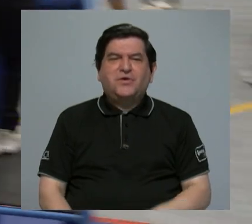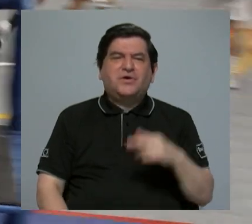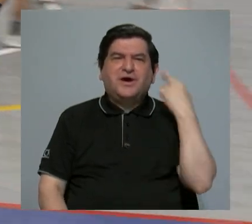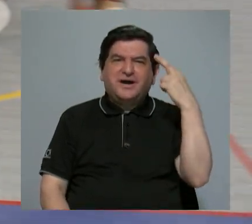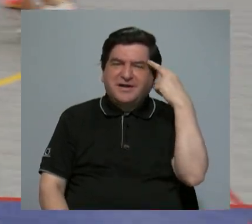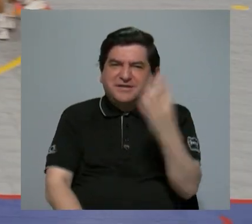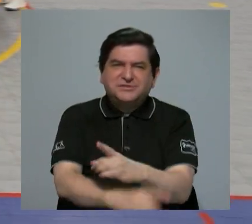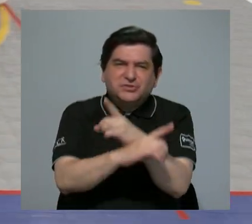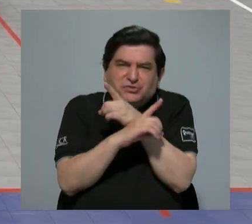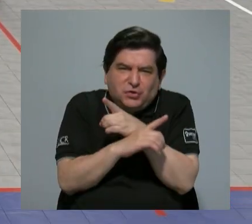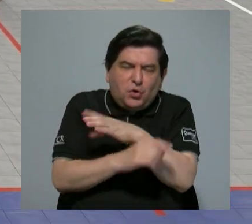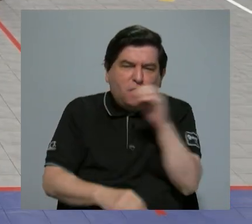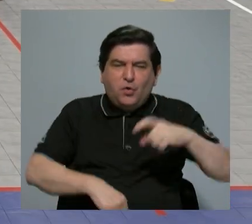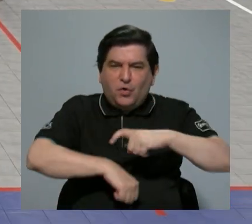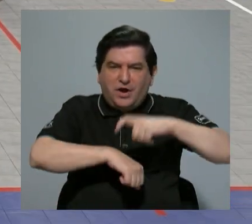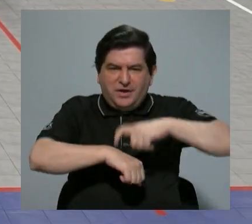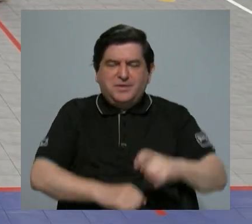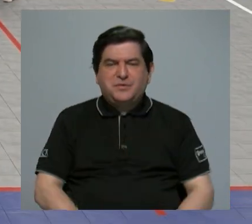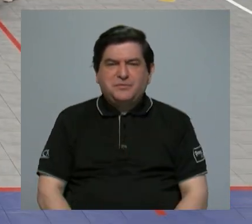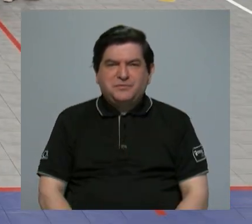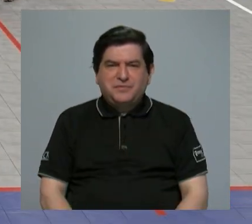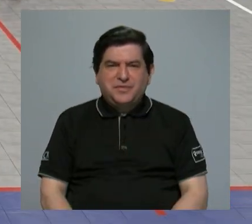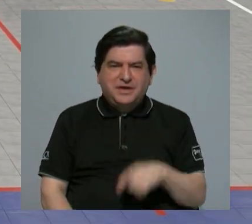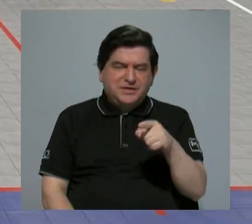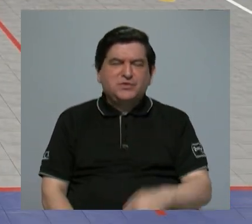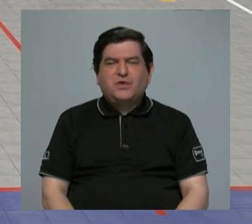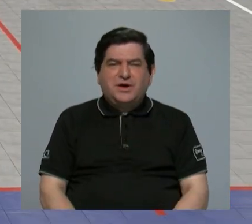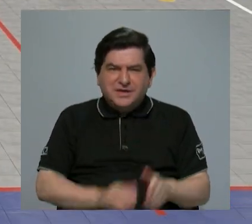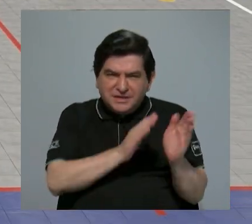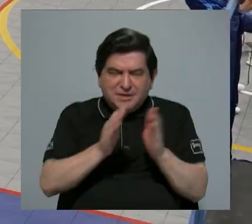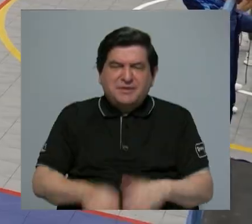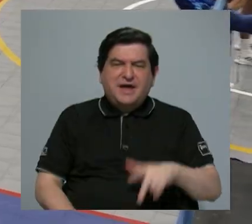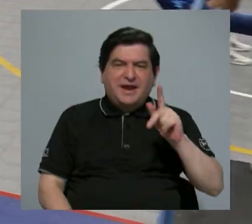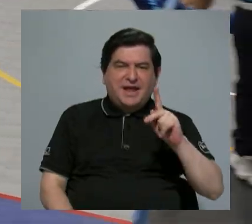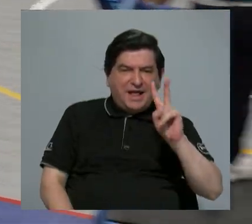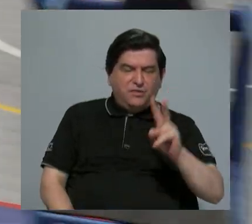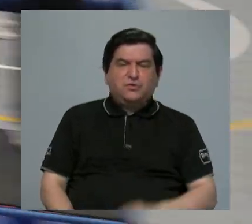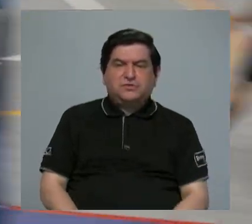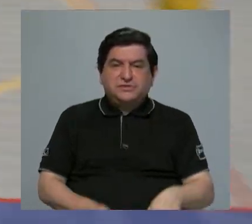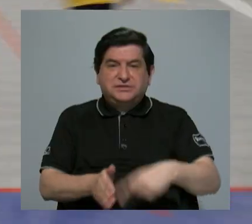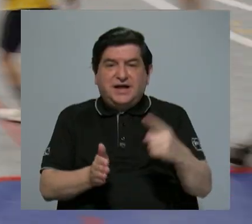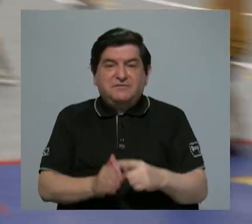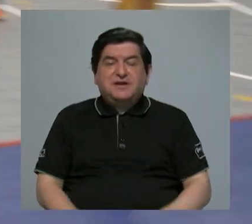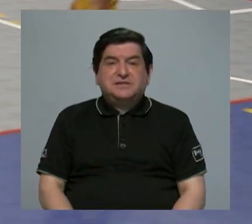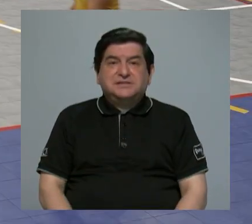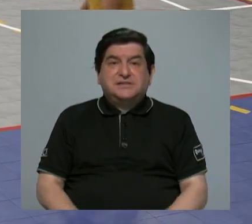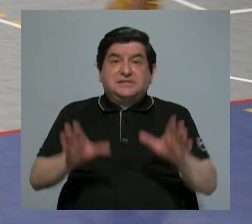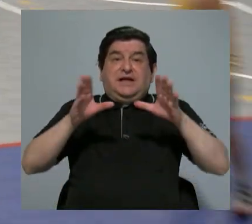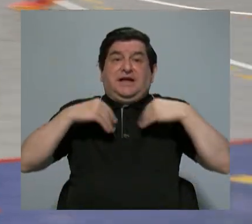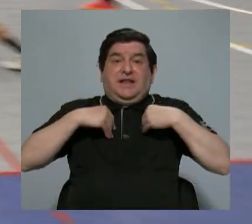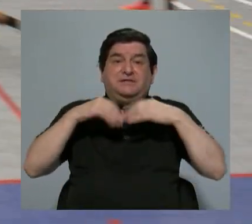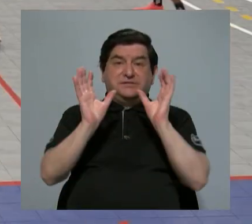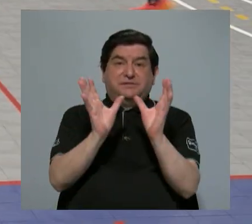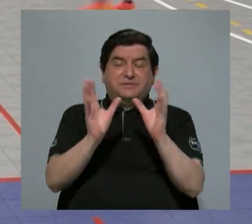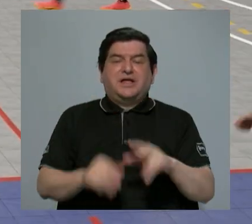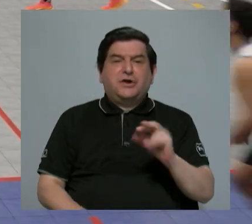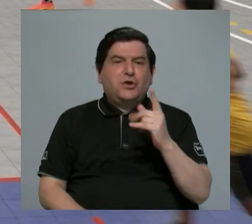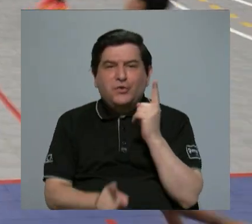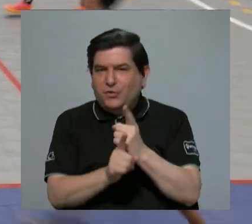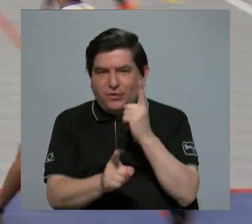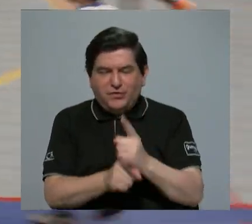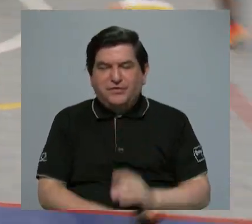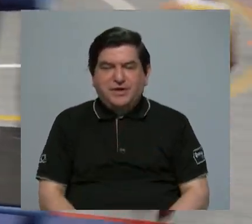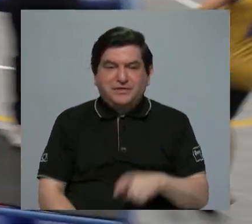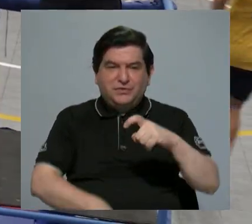por la defensa o a la hora de armar en un K2. A veces la recepción no era la idónea para armar y eso nos afectaba,